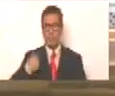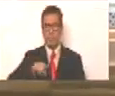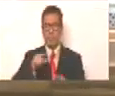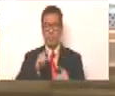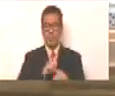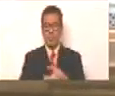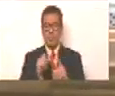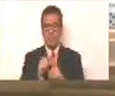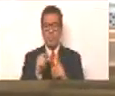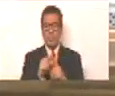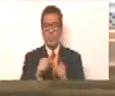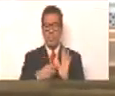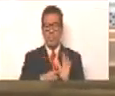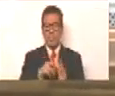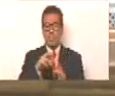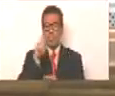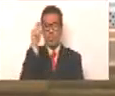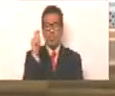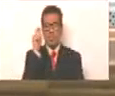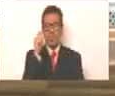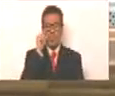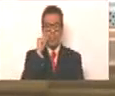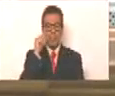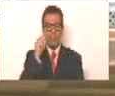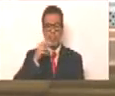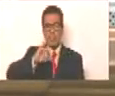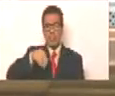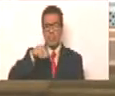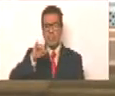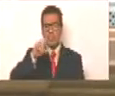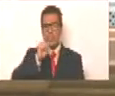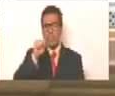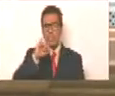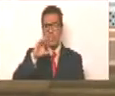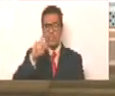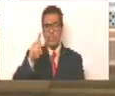ciudadana diputada Jessica Moreno.